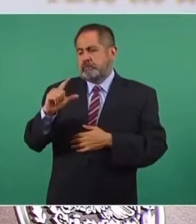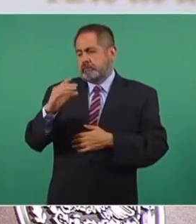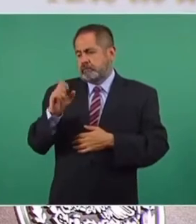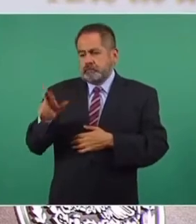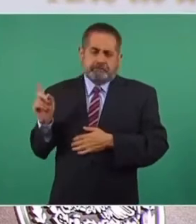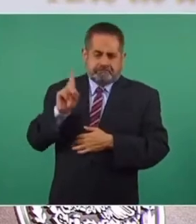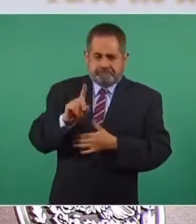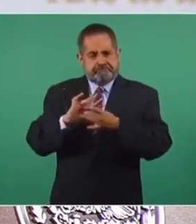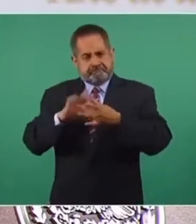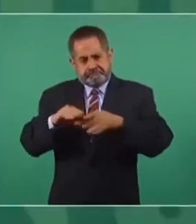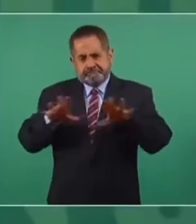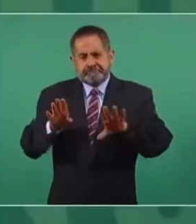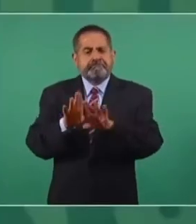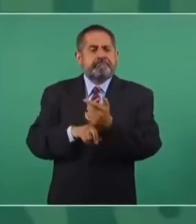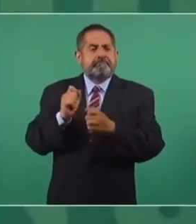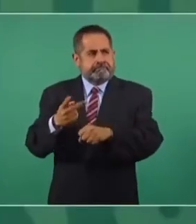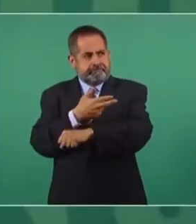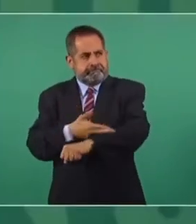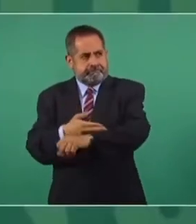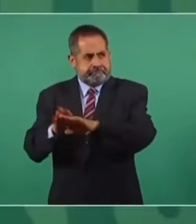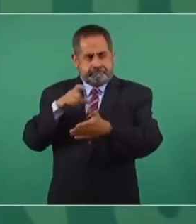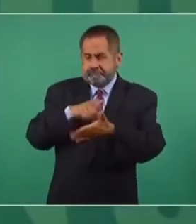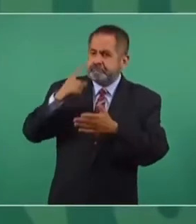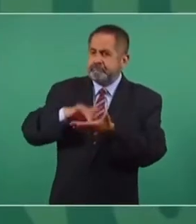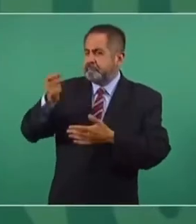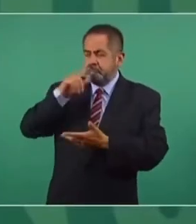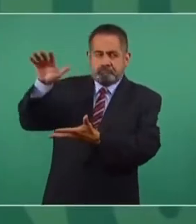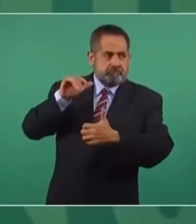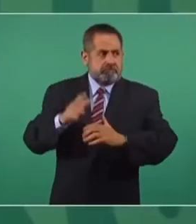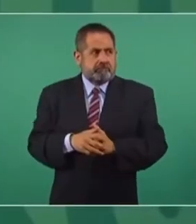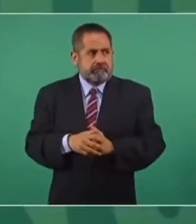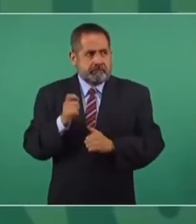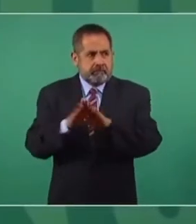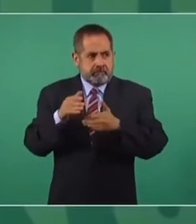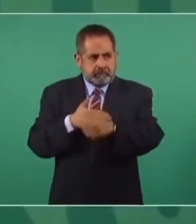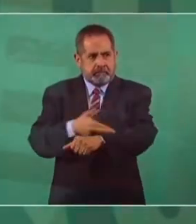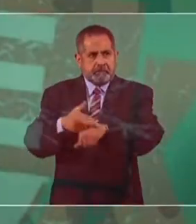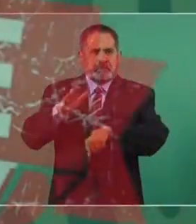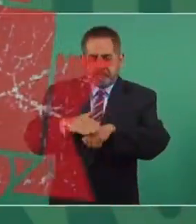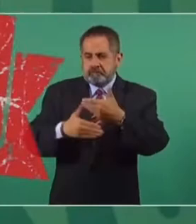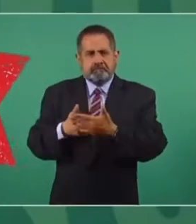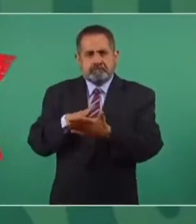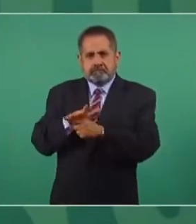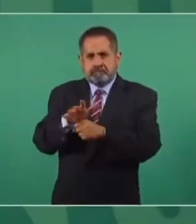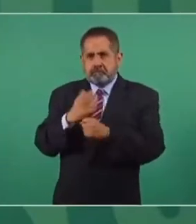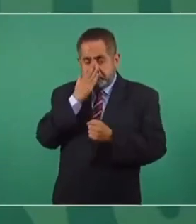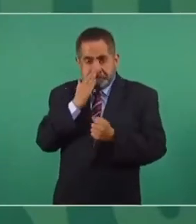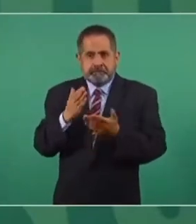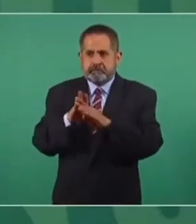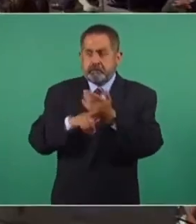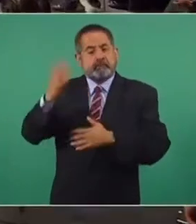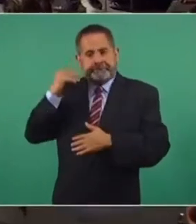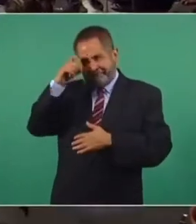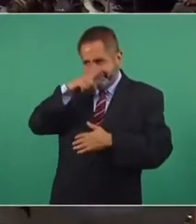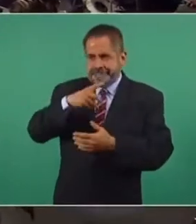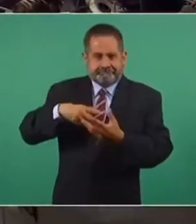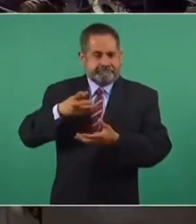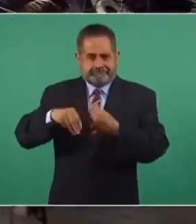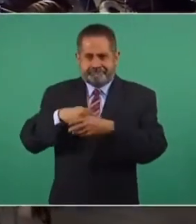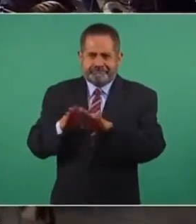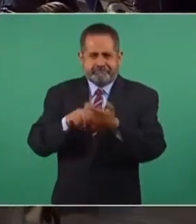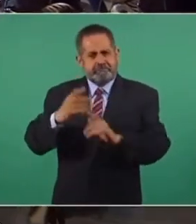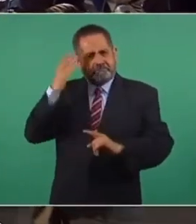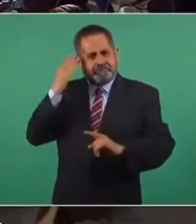que les informe de cómo va lo de la compra de medicamentos. Desde luego, ya hay abasto de medicamentos, pasamos situaciones muy difíciles, porque los